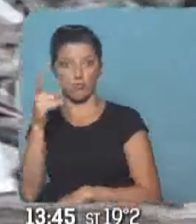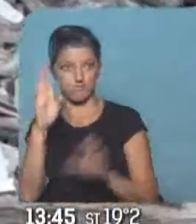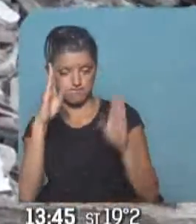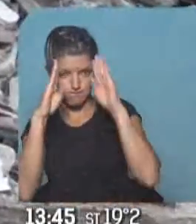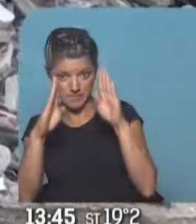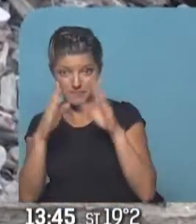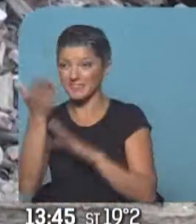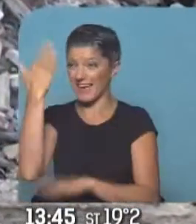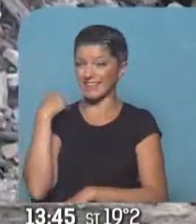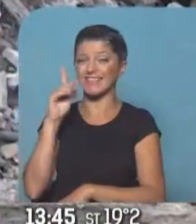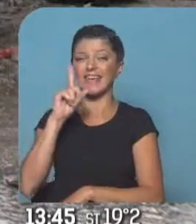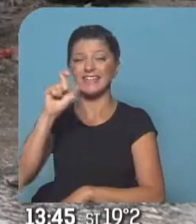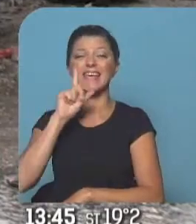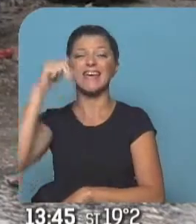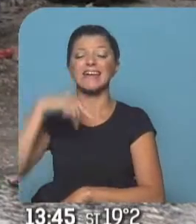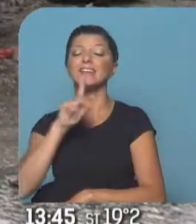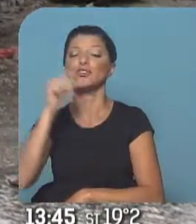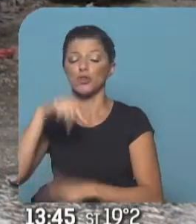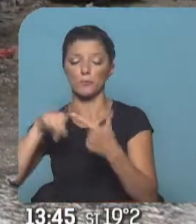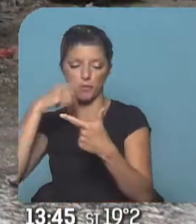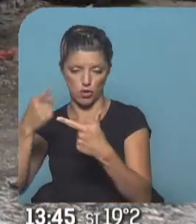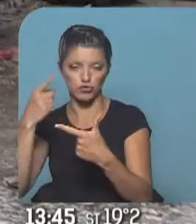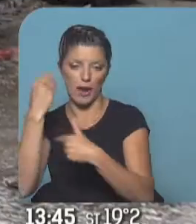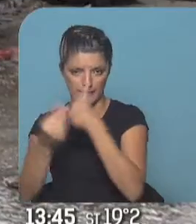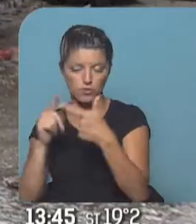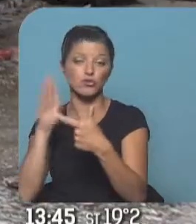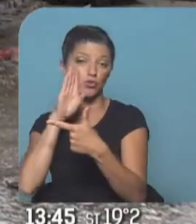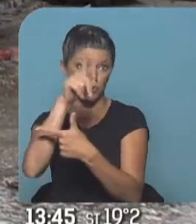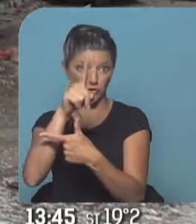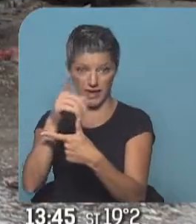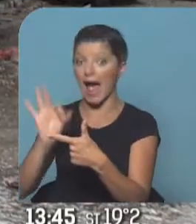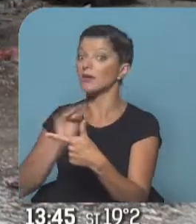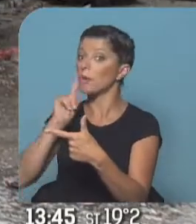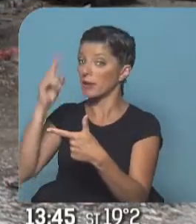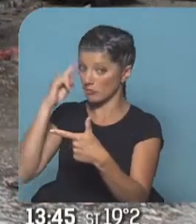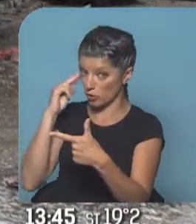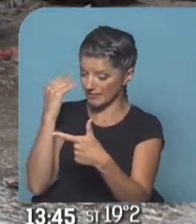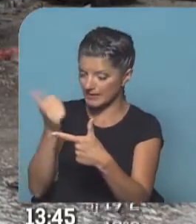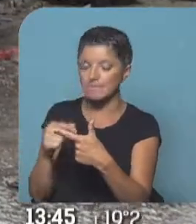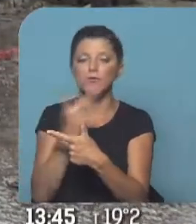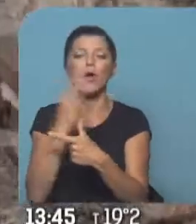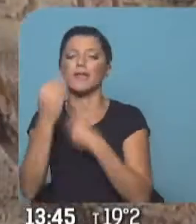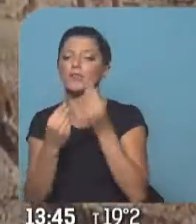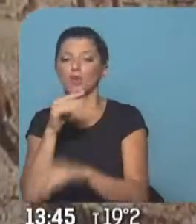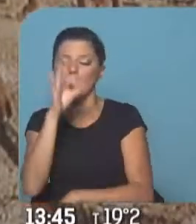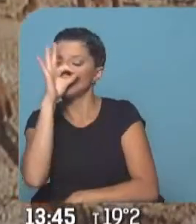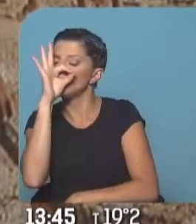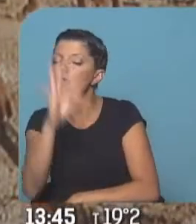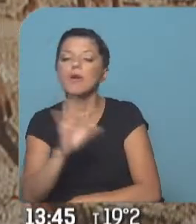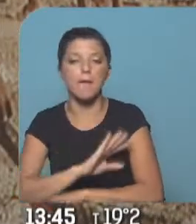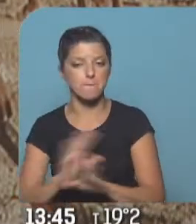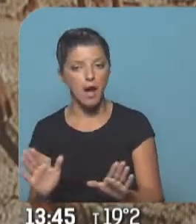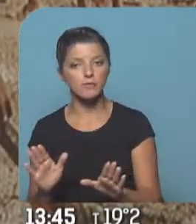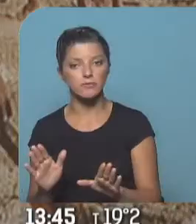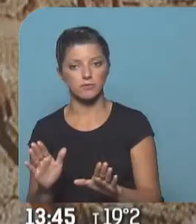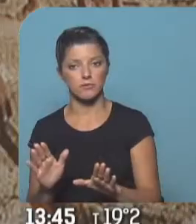Clinton y Bob Dole, que eran los candidatos en los Estados Unidos, esas elecciones de 1996, dijeron nunca más un Boutros Ghali